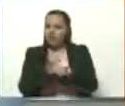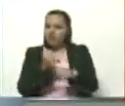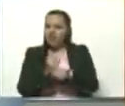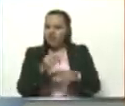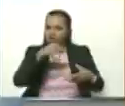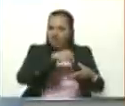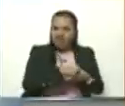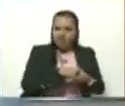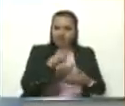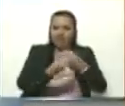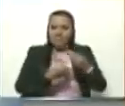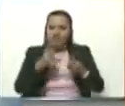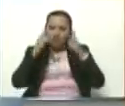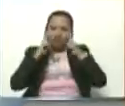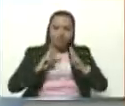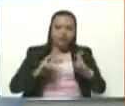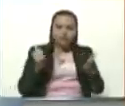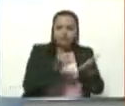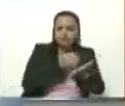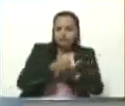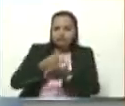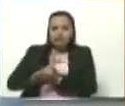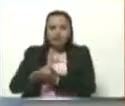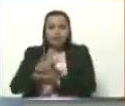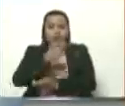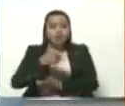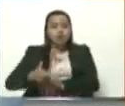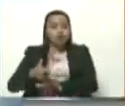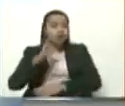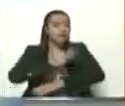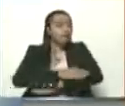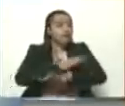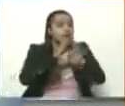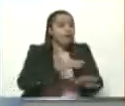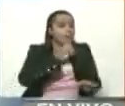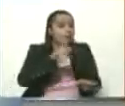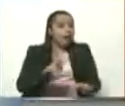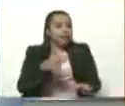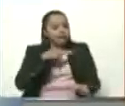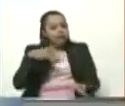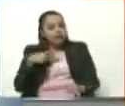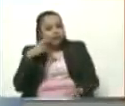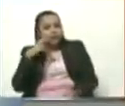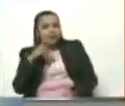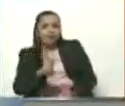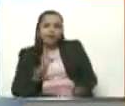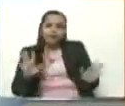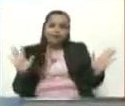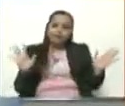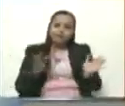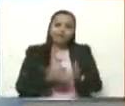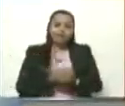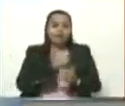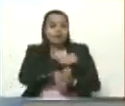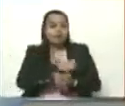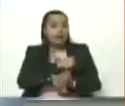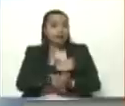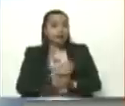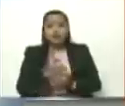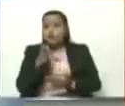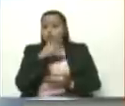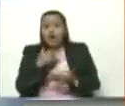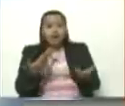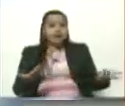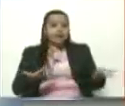de actividad que lamentablemente por lo que hemos visto no tiene